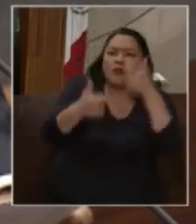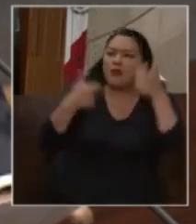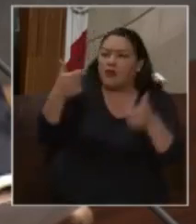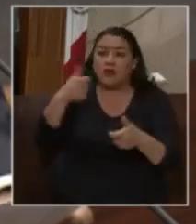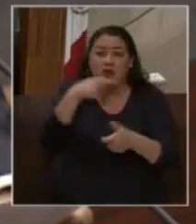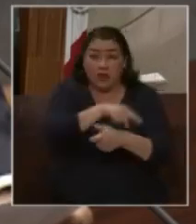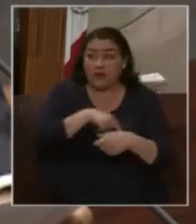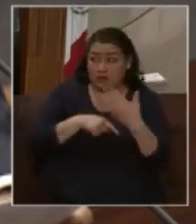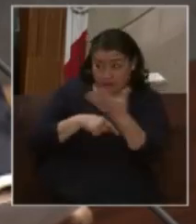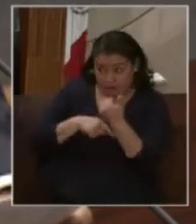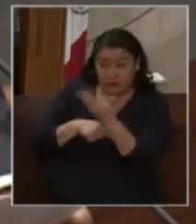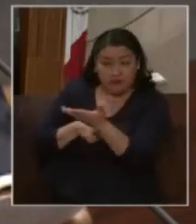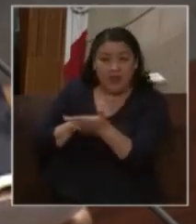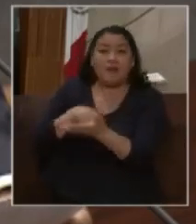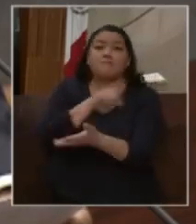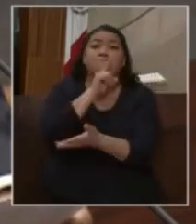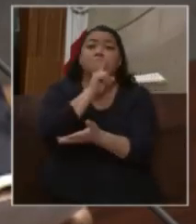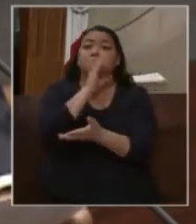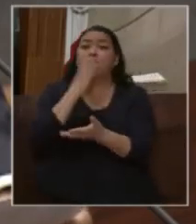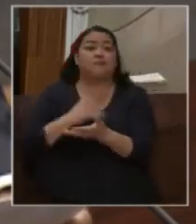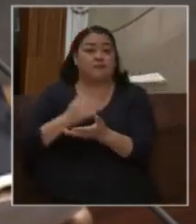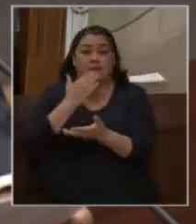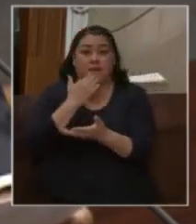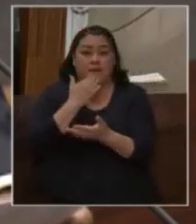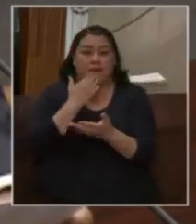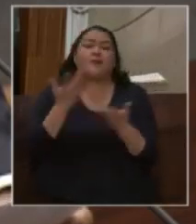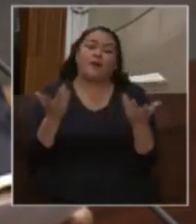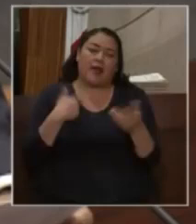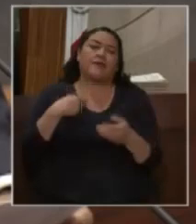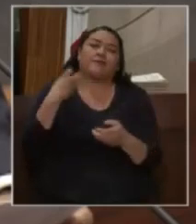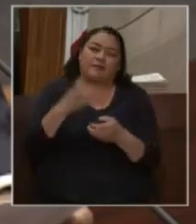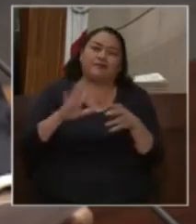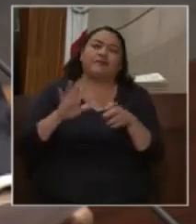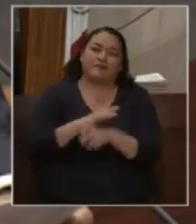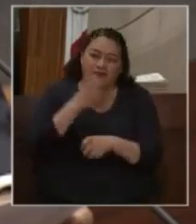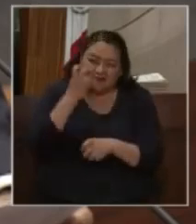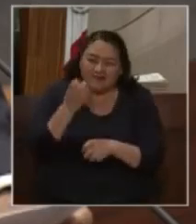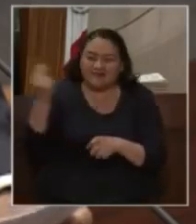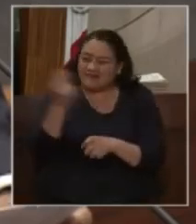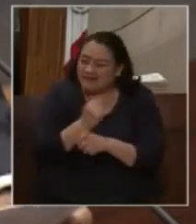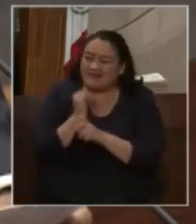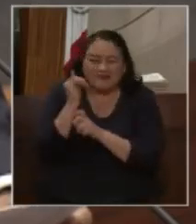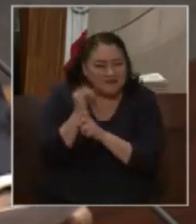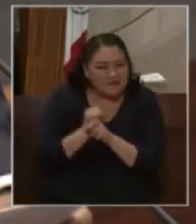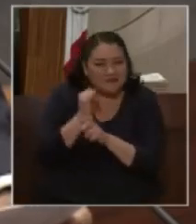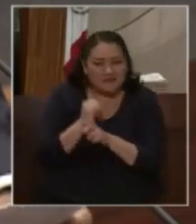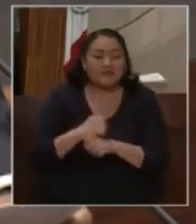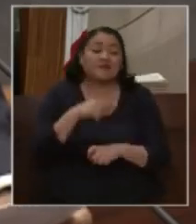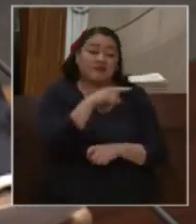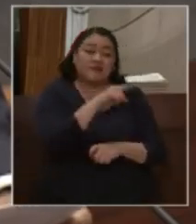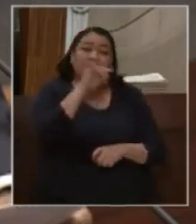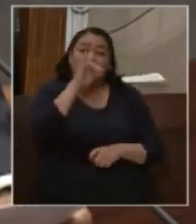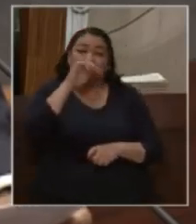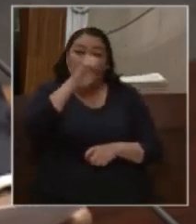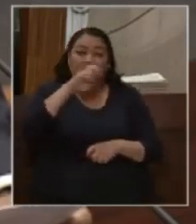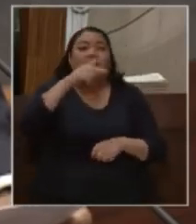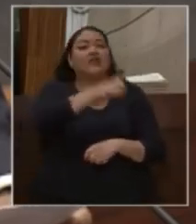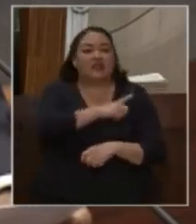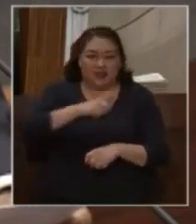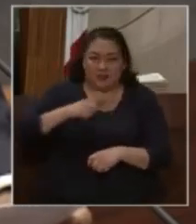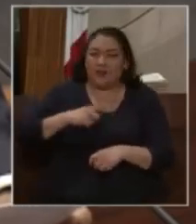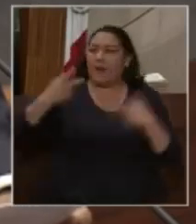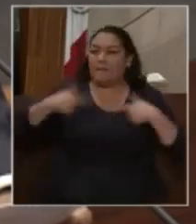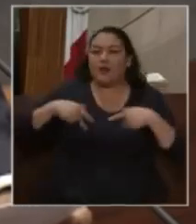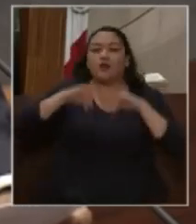a esos beneficiarios, por lo que, al estar directamente relacionado con el objeto de investigación, la responsable debió llamar a las partes